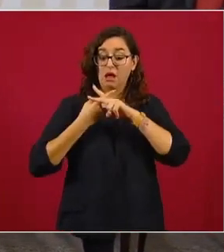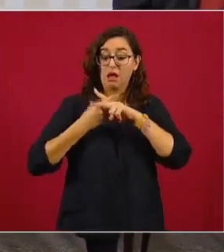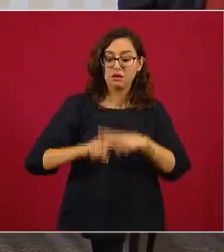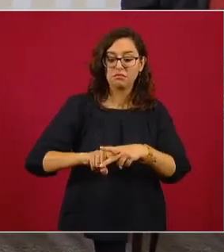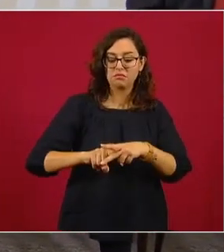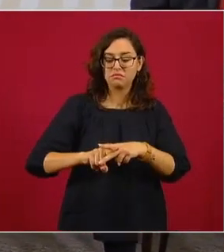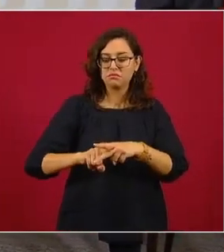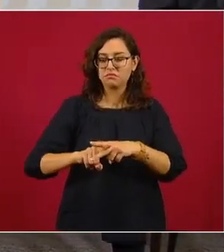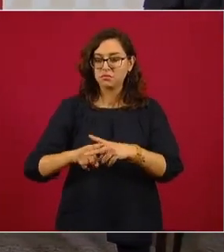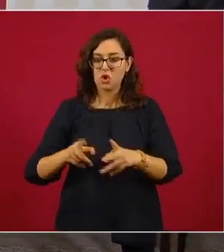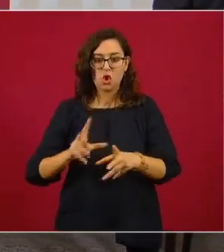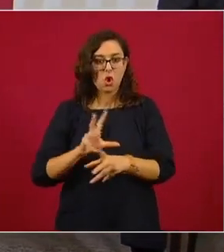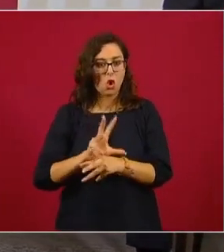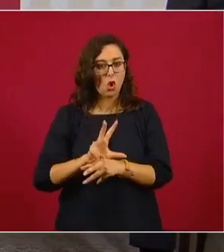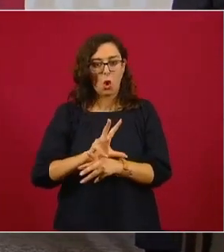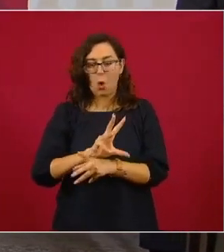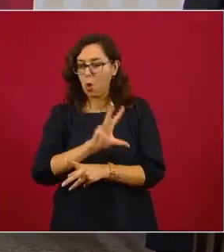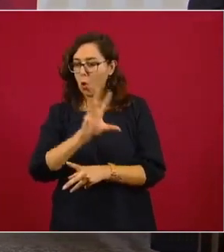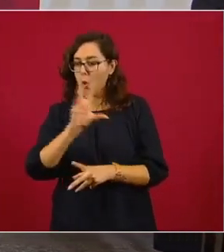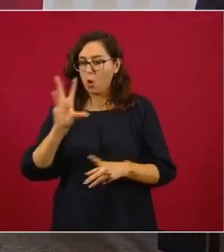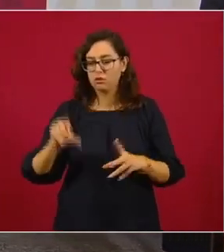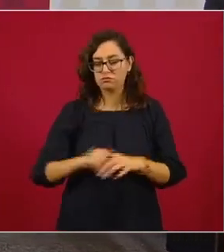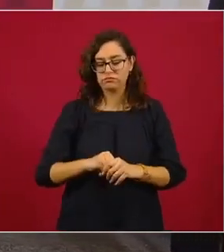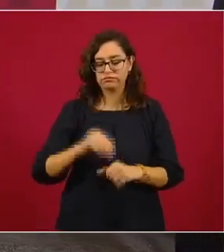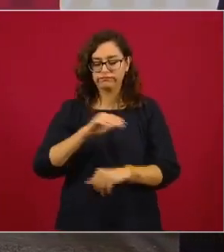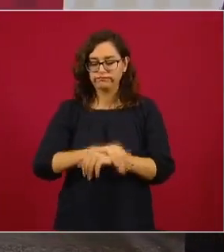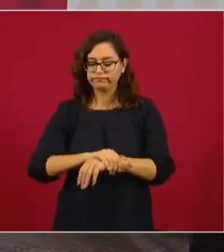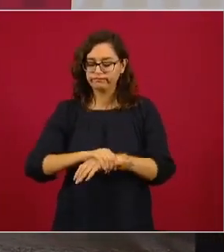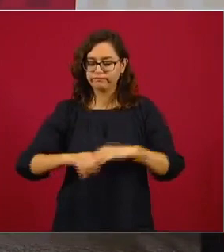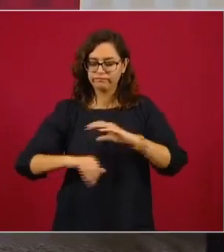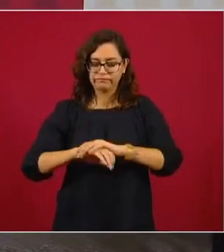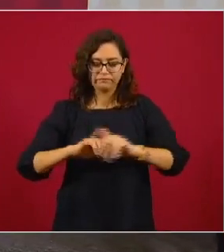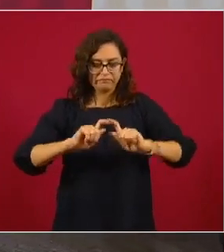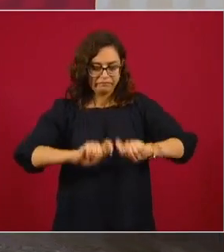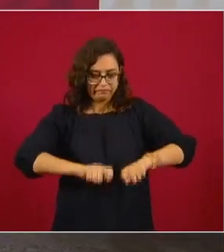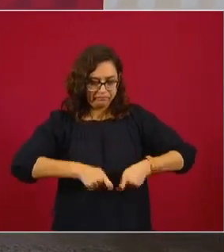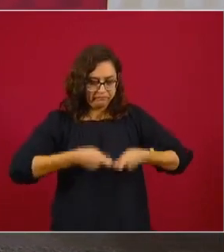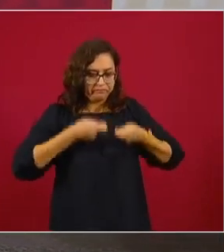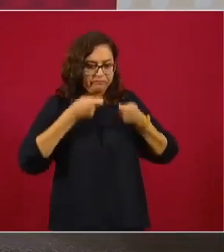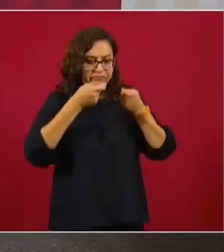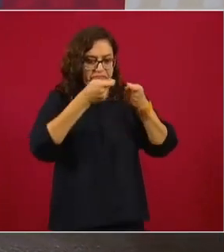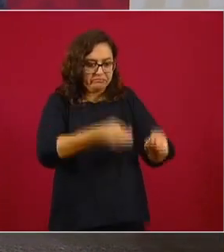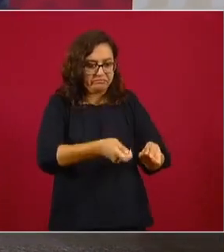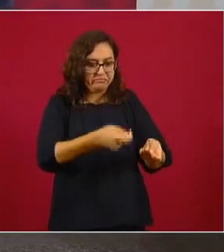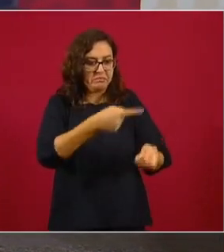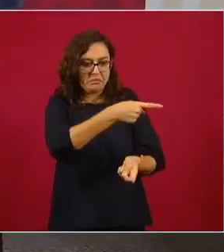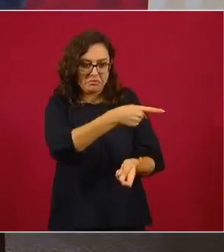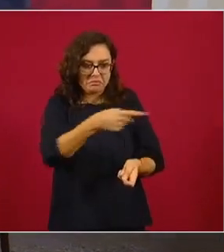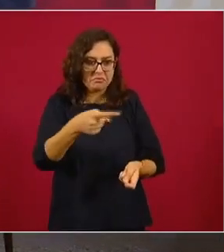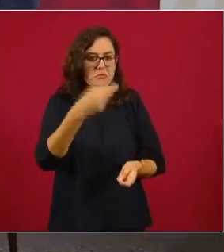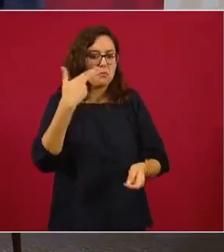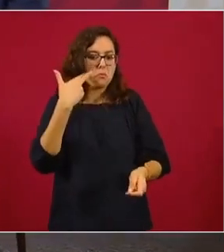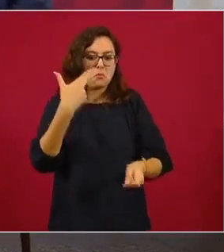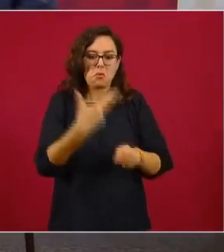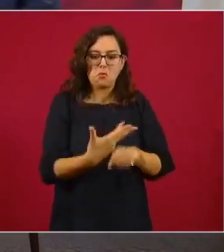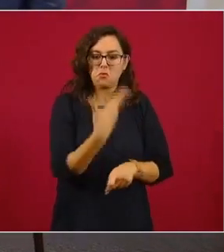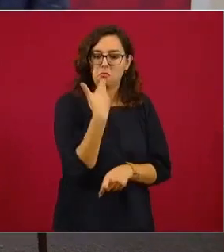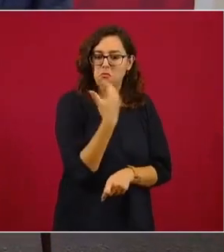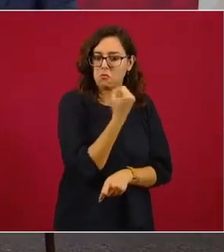del combate a esta pandemia a los especialistas, a